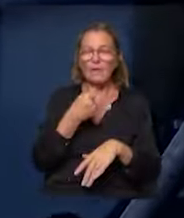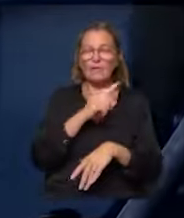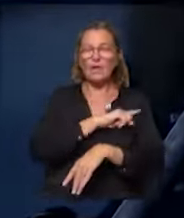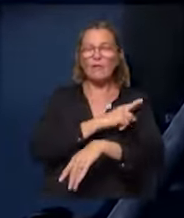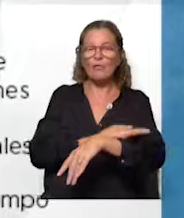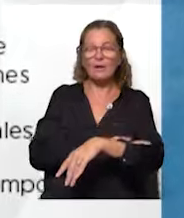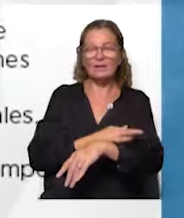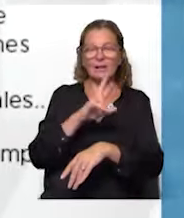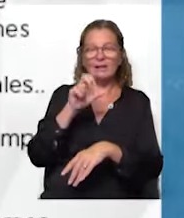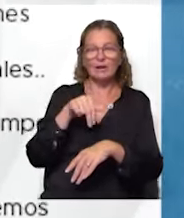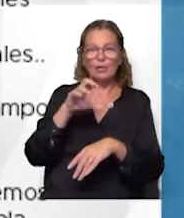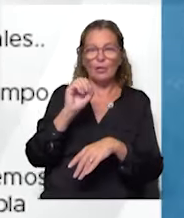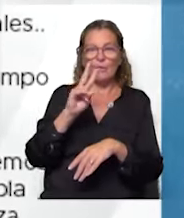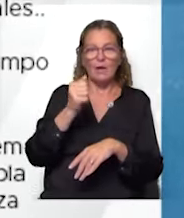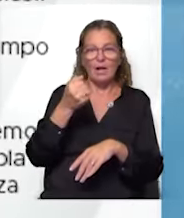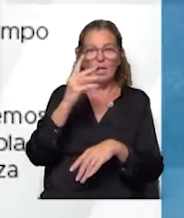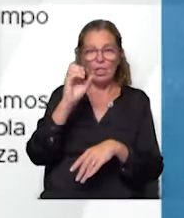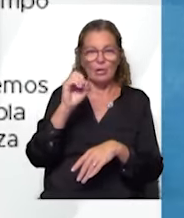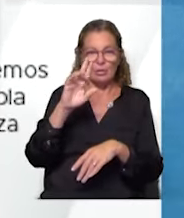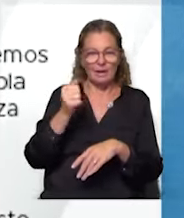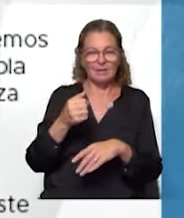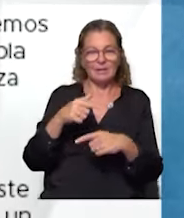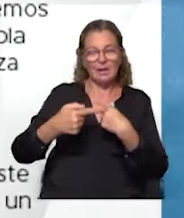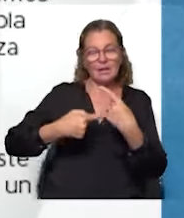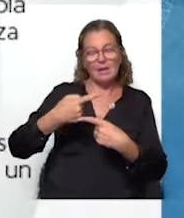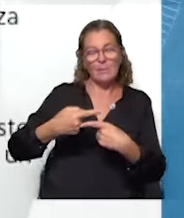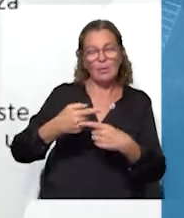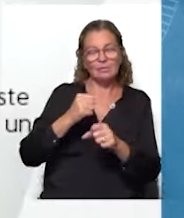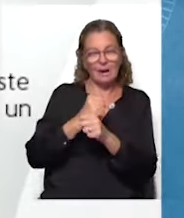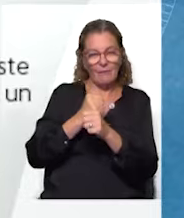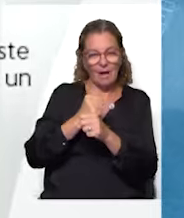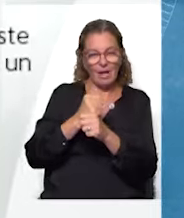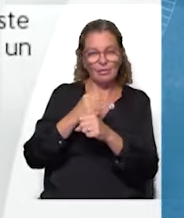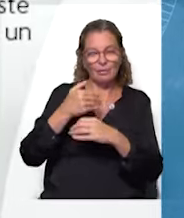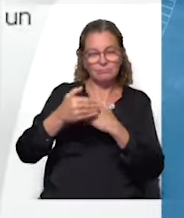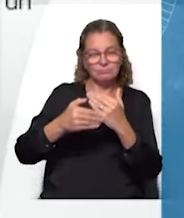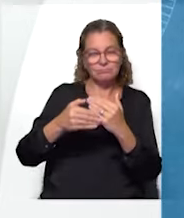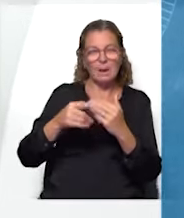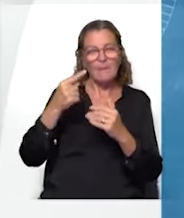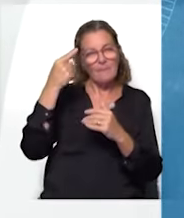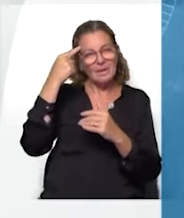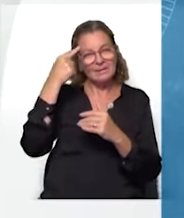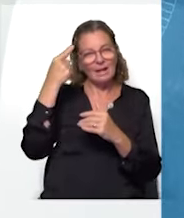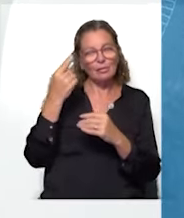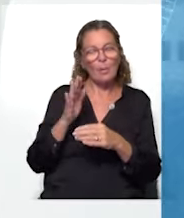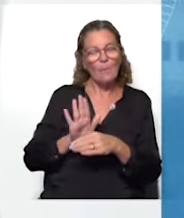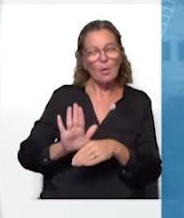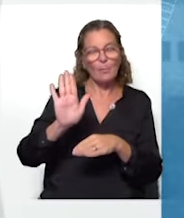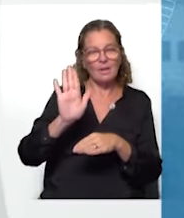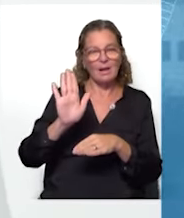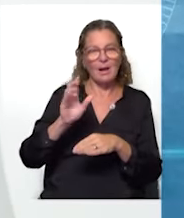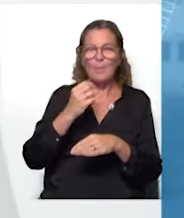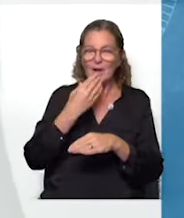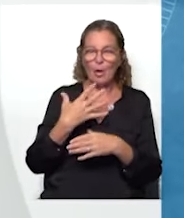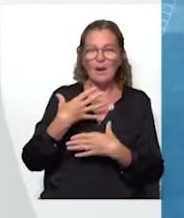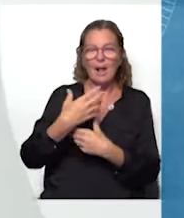renovadora señaló en un comunicado que Seguiremos transitando esta Senda sinuosa con la convicción de que la precandidatura propia sigue siendo la mejor